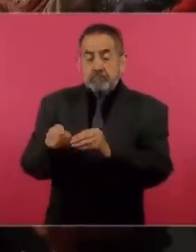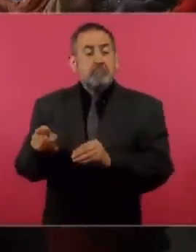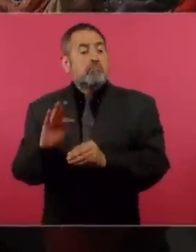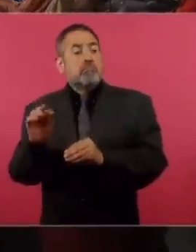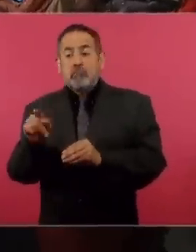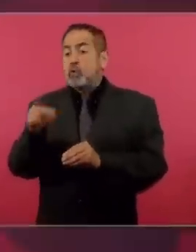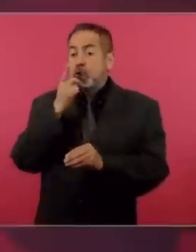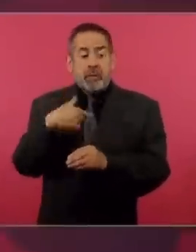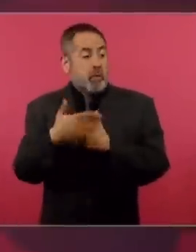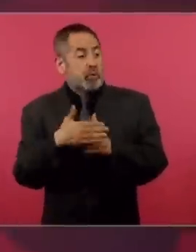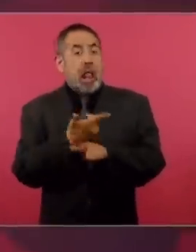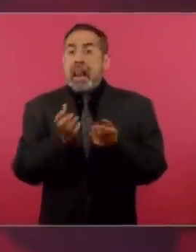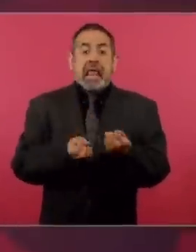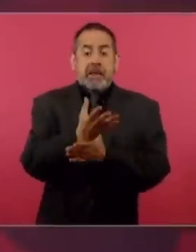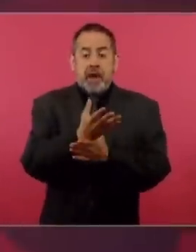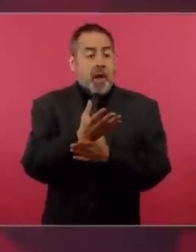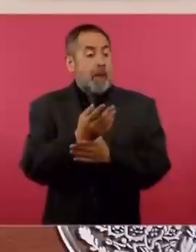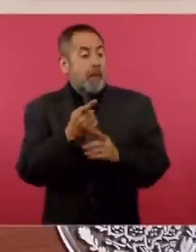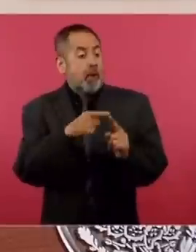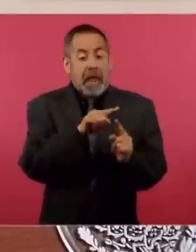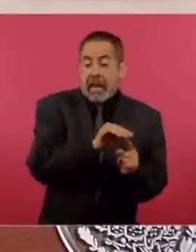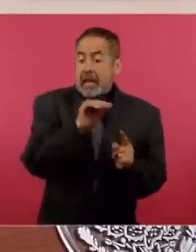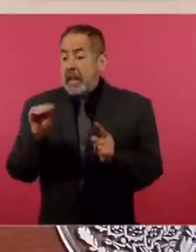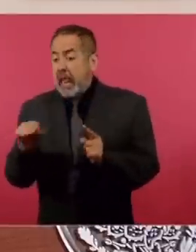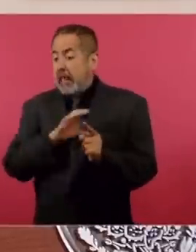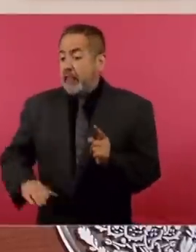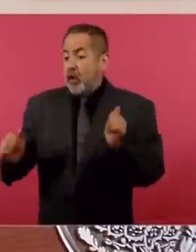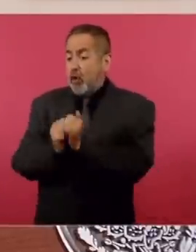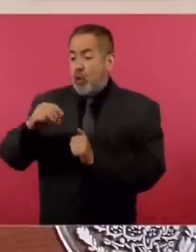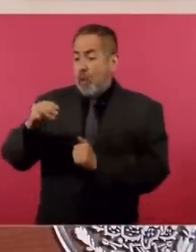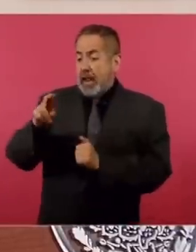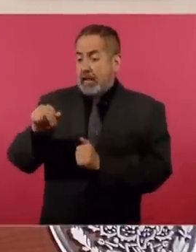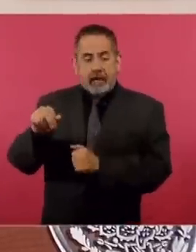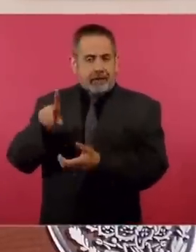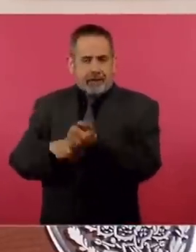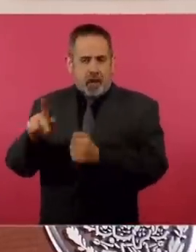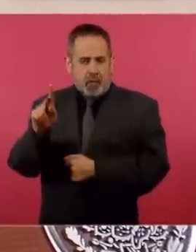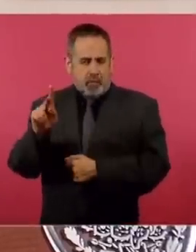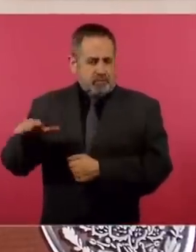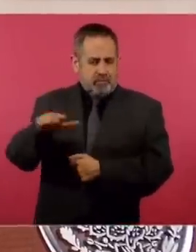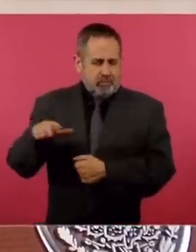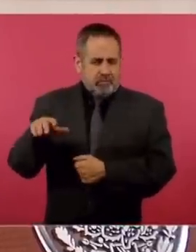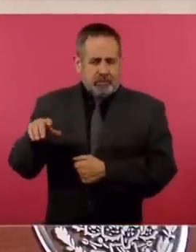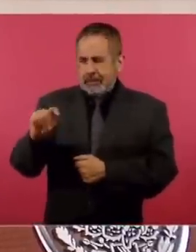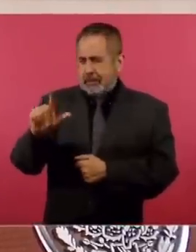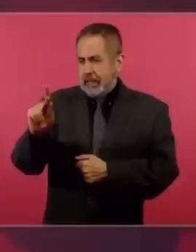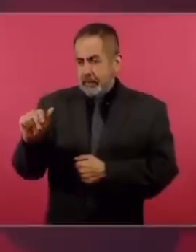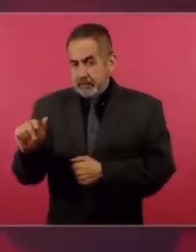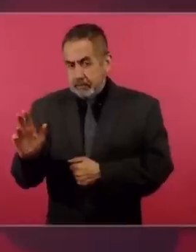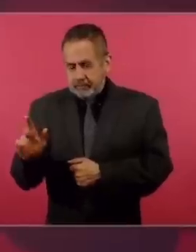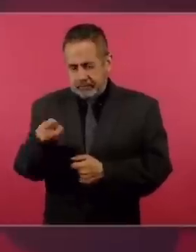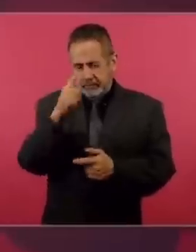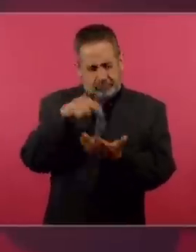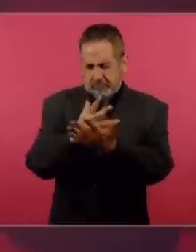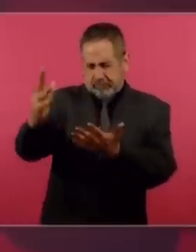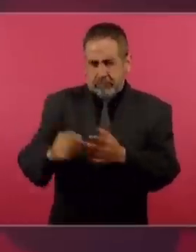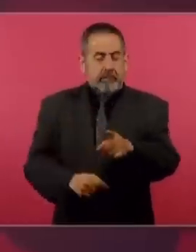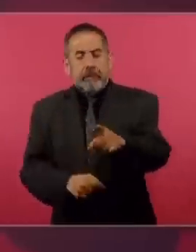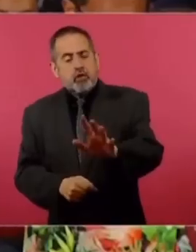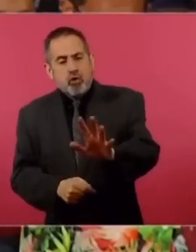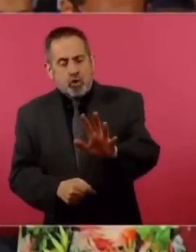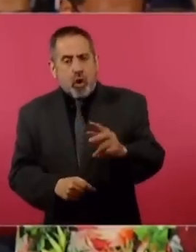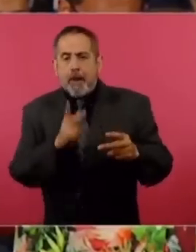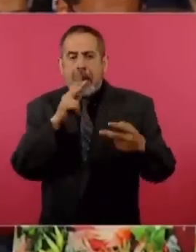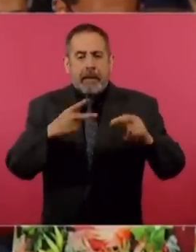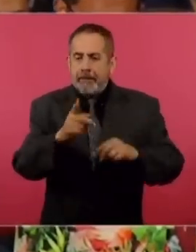¿sí?, o lo van a dejar en libertad, porque va a ser candidato de Morena en Tlapa, se me hace. Sí, pero es que yo le estoy diciendo que va a salir. Desproporción. Sí, pero es que no me